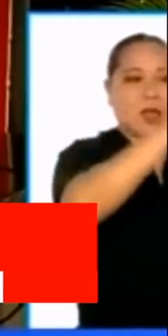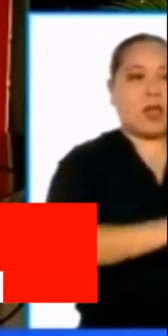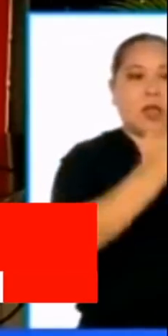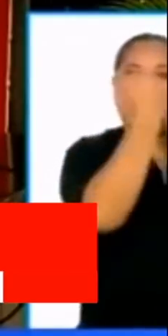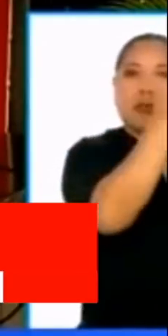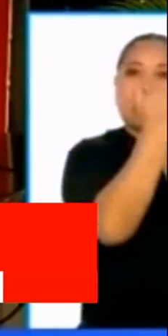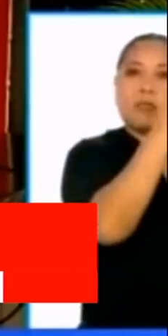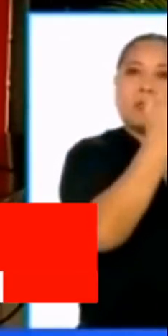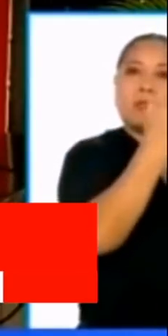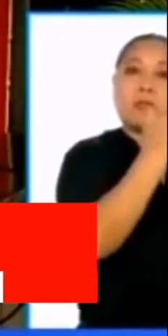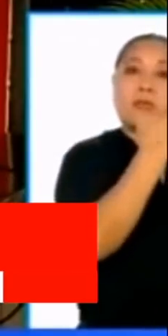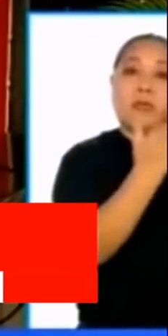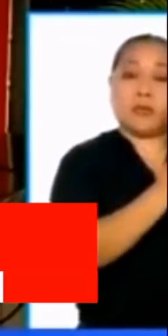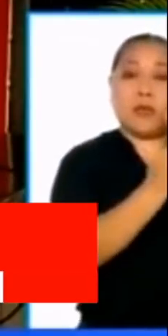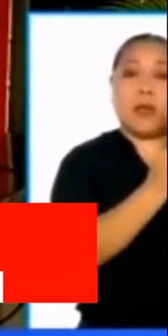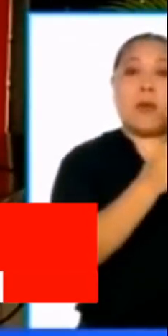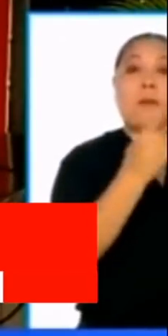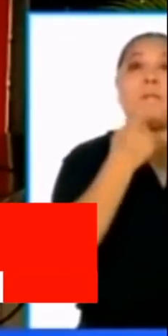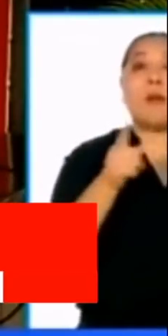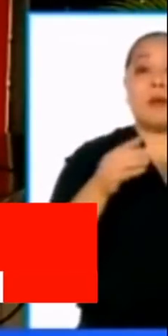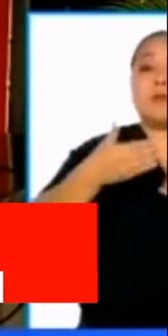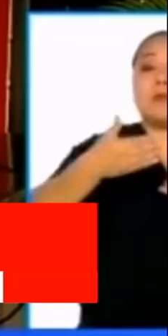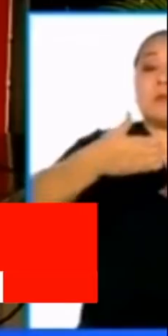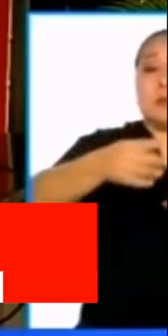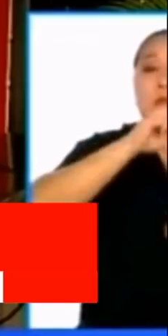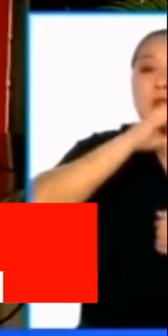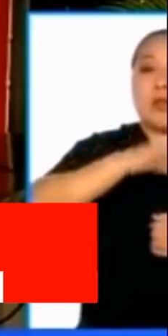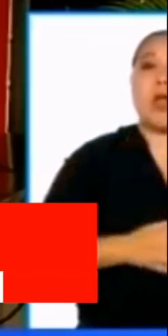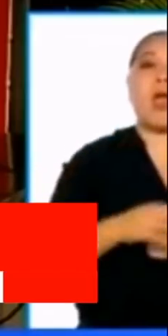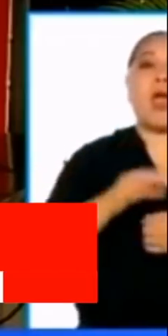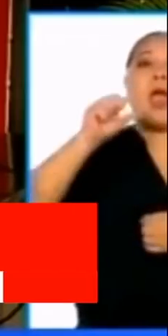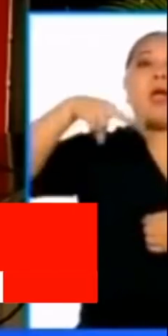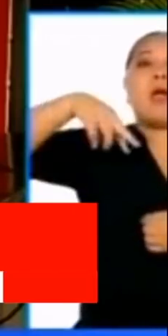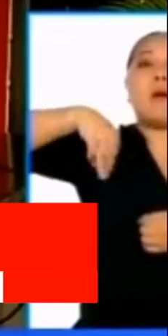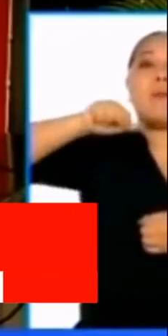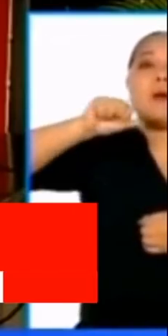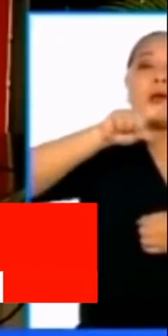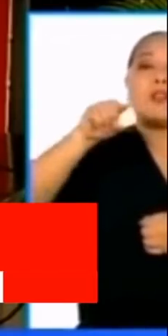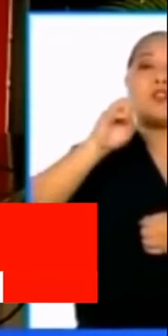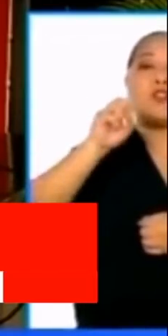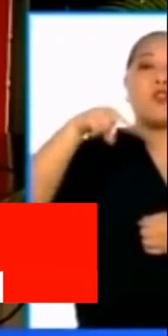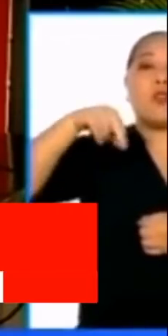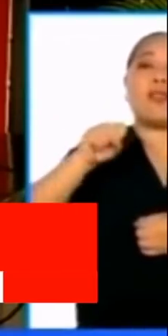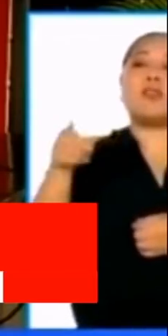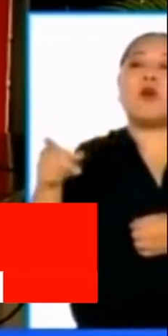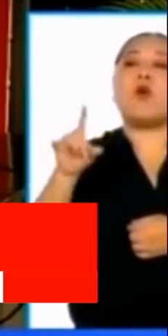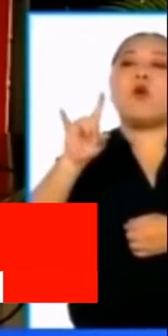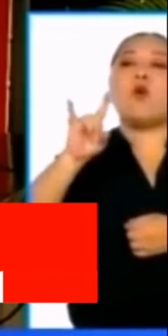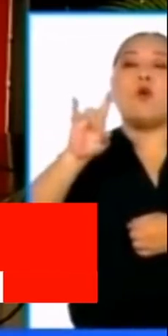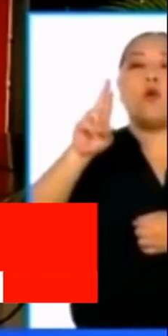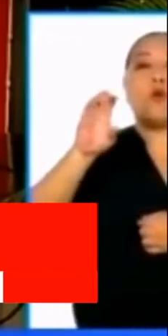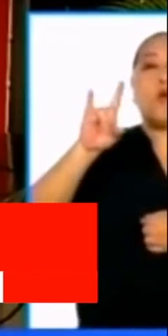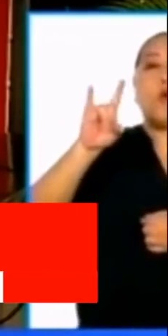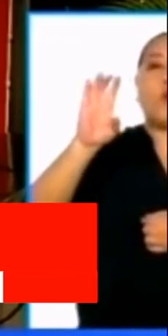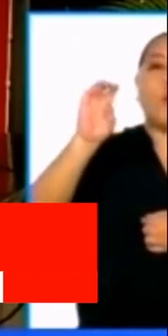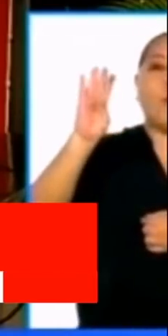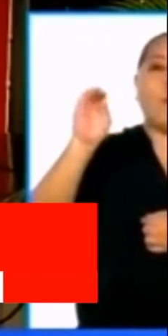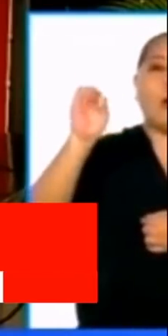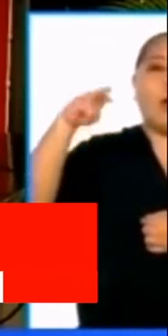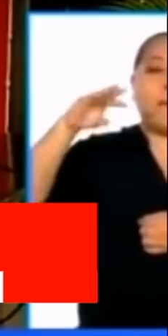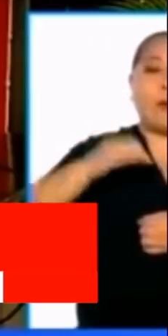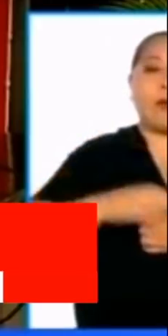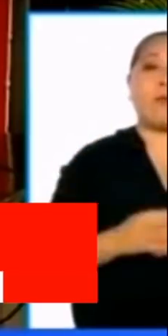la relación de estas provincias, sin embargo, se las adelanto. En Amazonas, Utcubamba. En